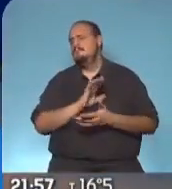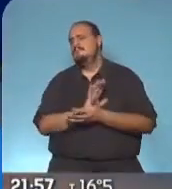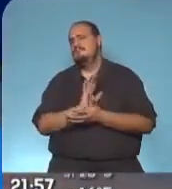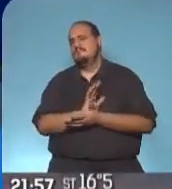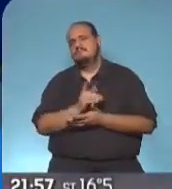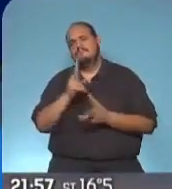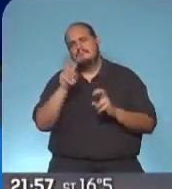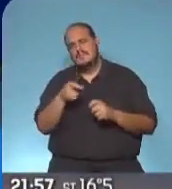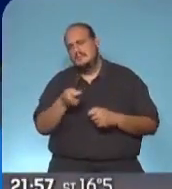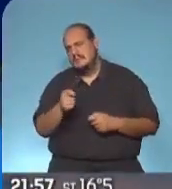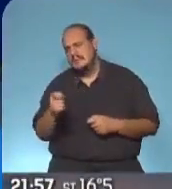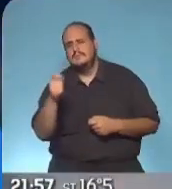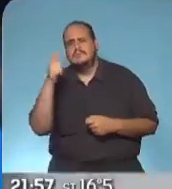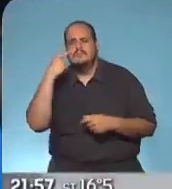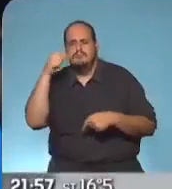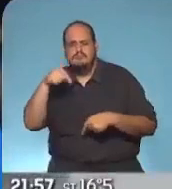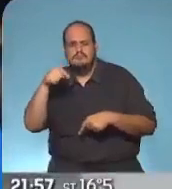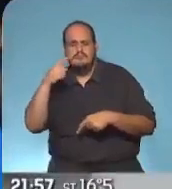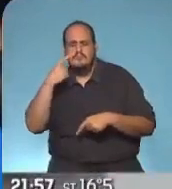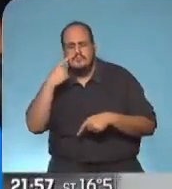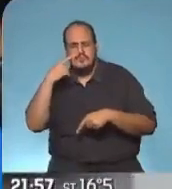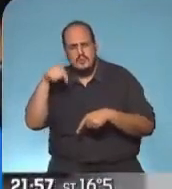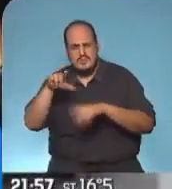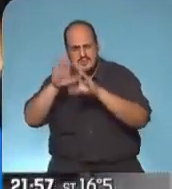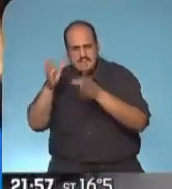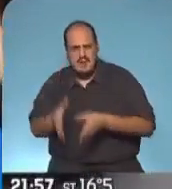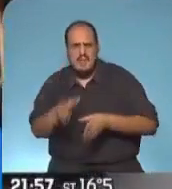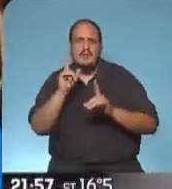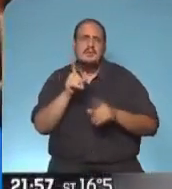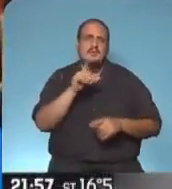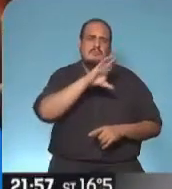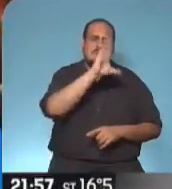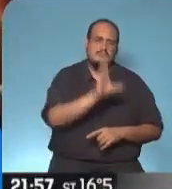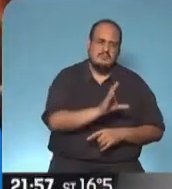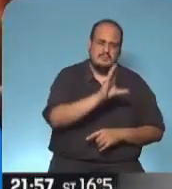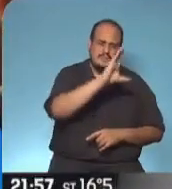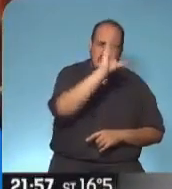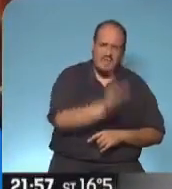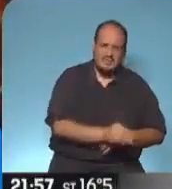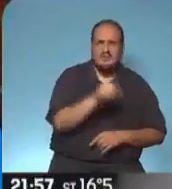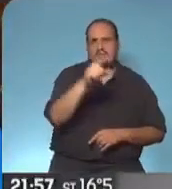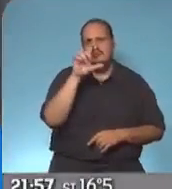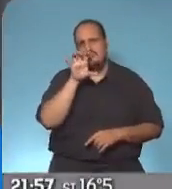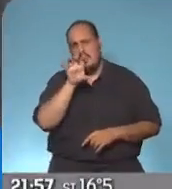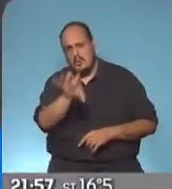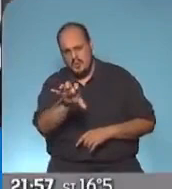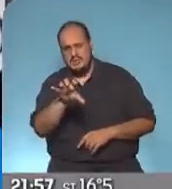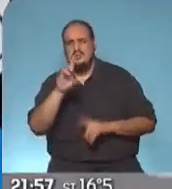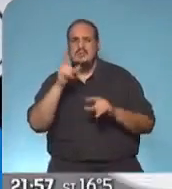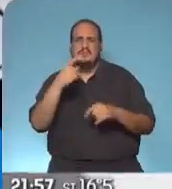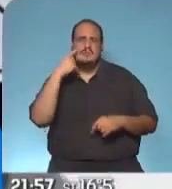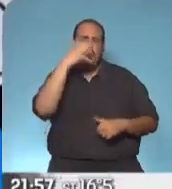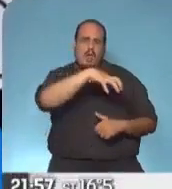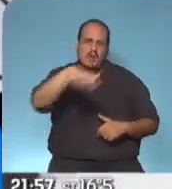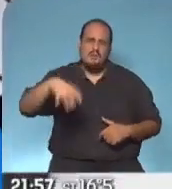se articula con municipios, con provincia, con nación, sino también todos los organismos que intervienen. Y